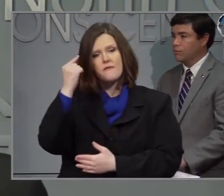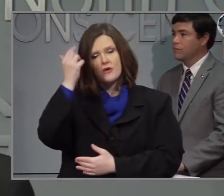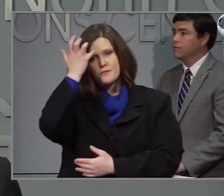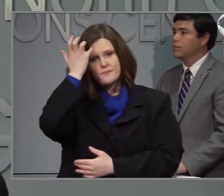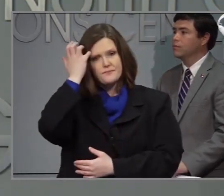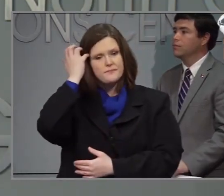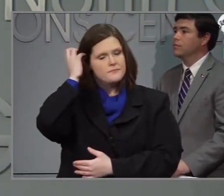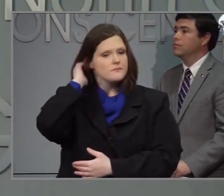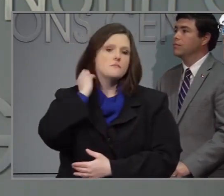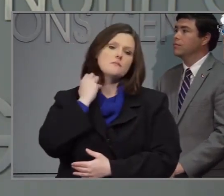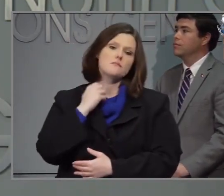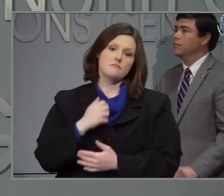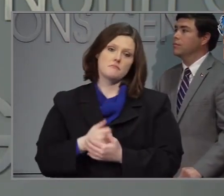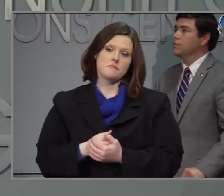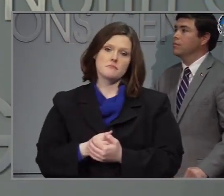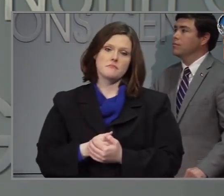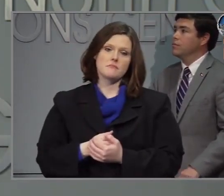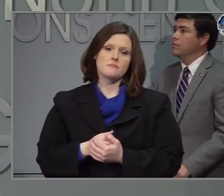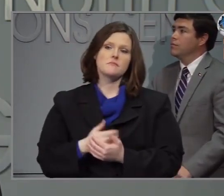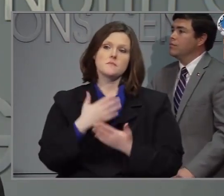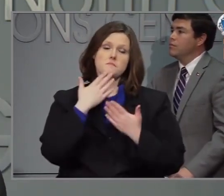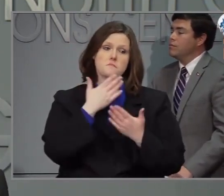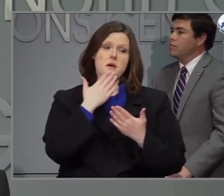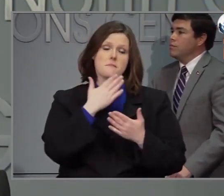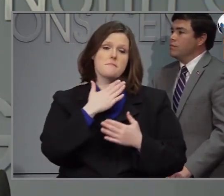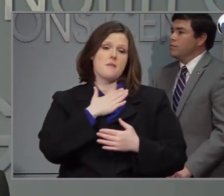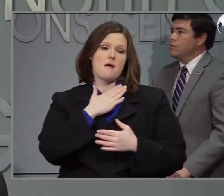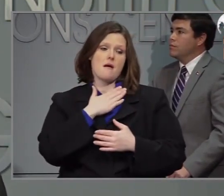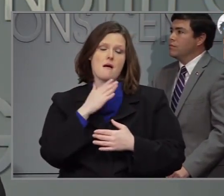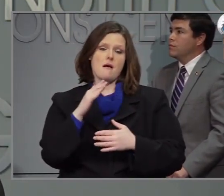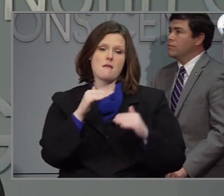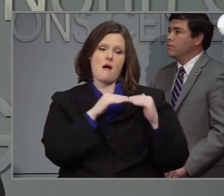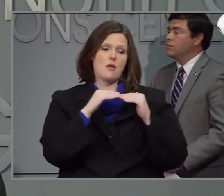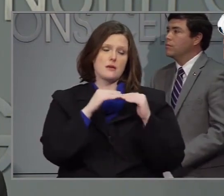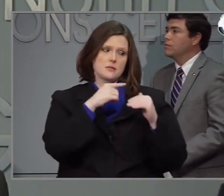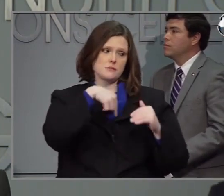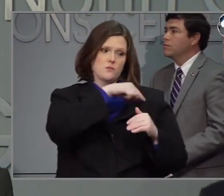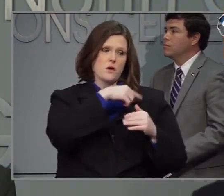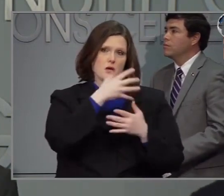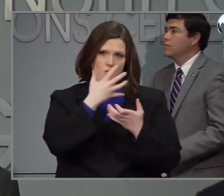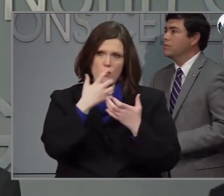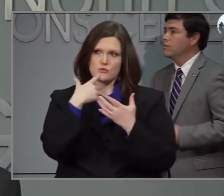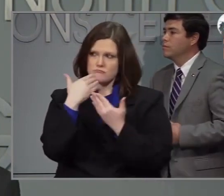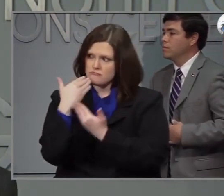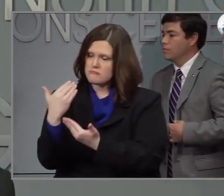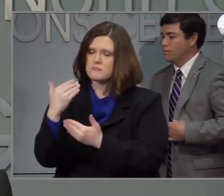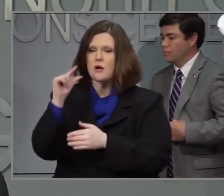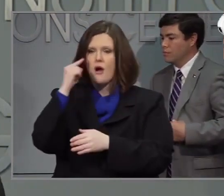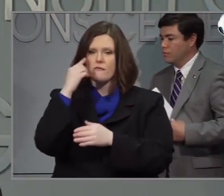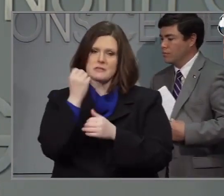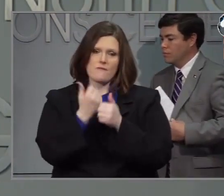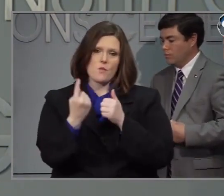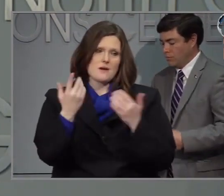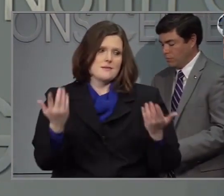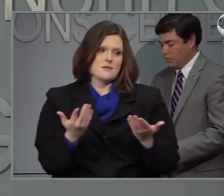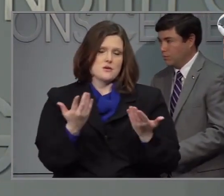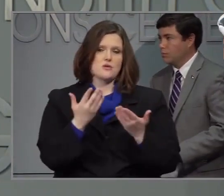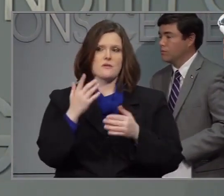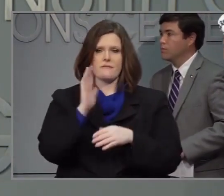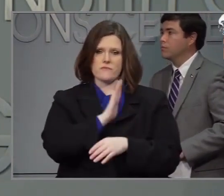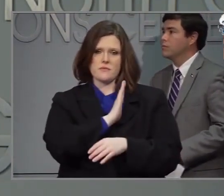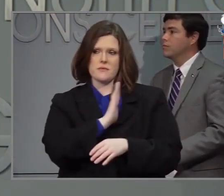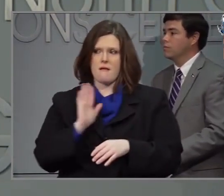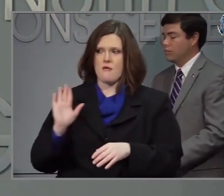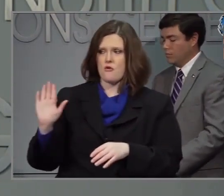gracias gobernador y de mis colegas en la junta directiva quiero darle las gracias a todos